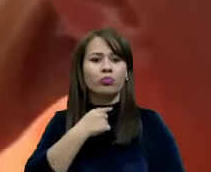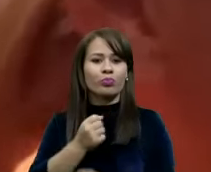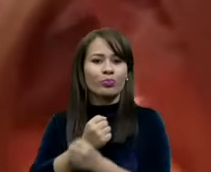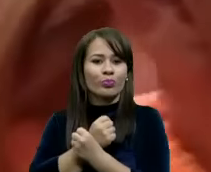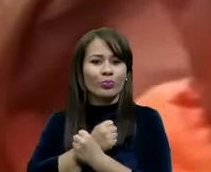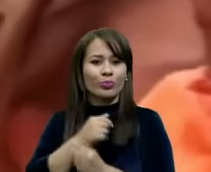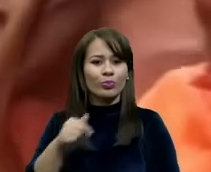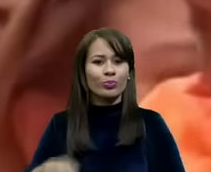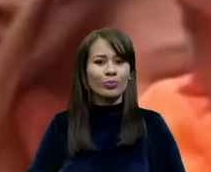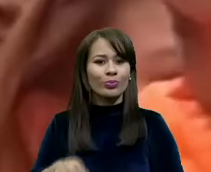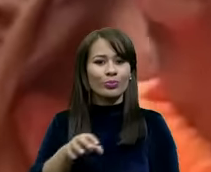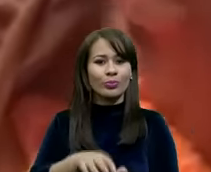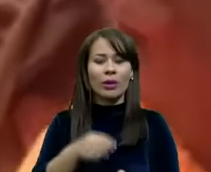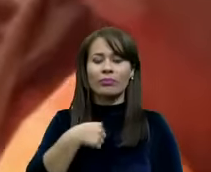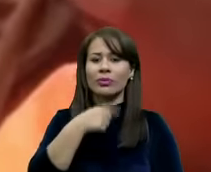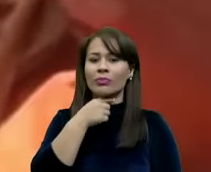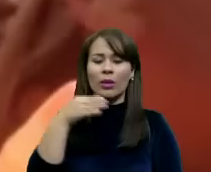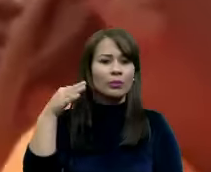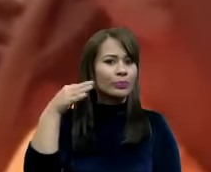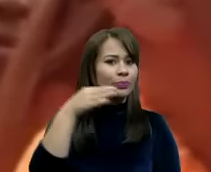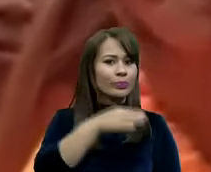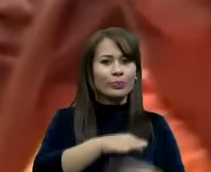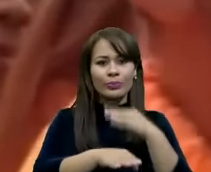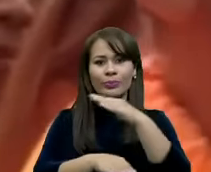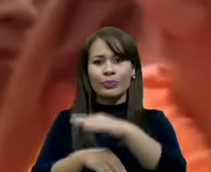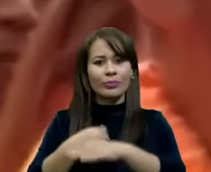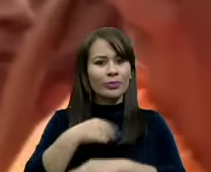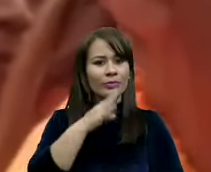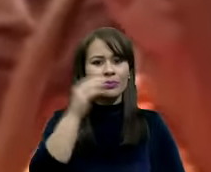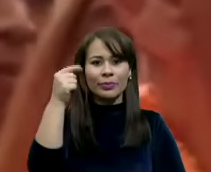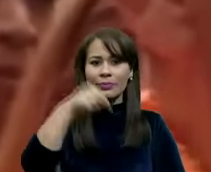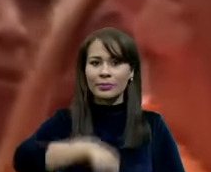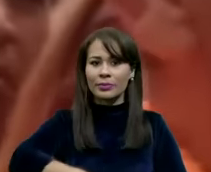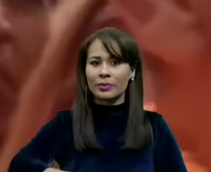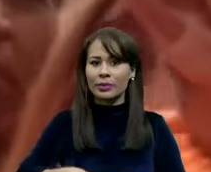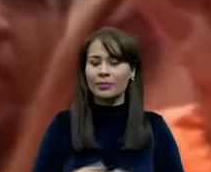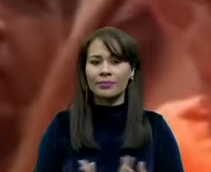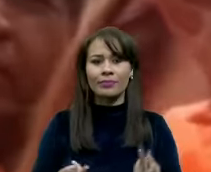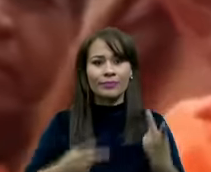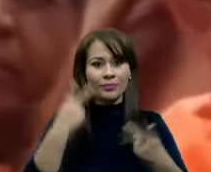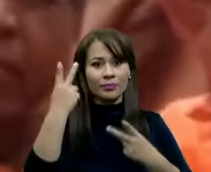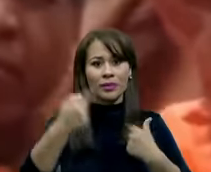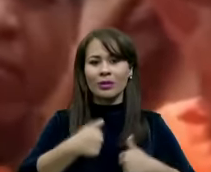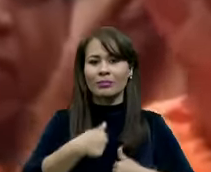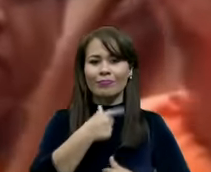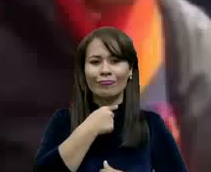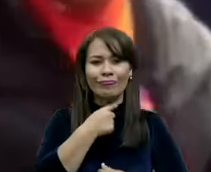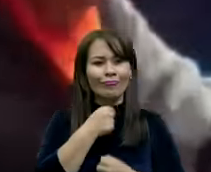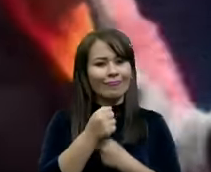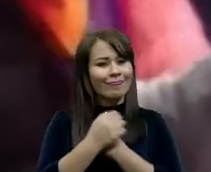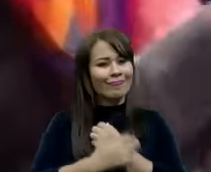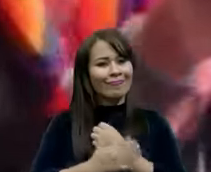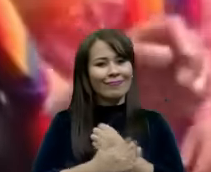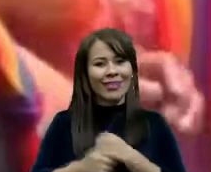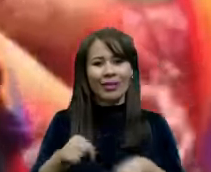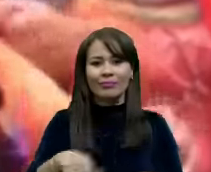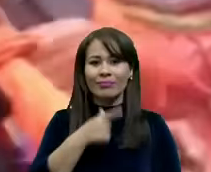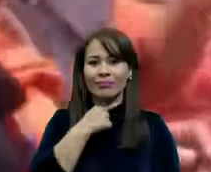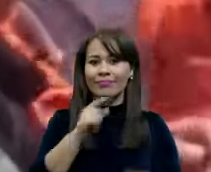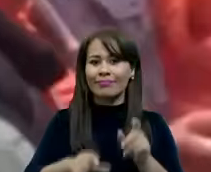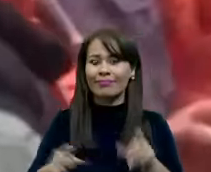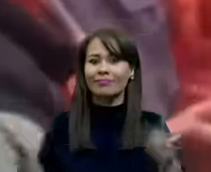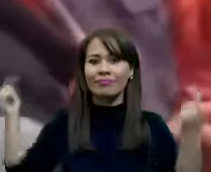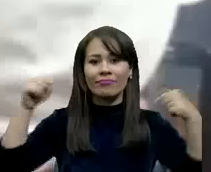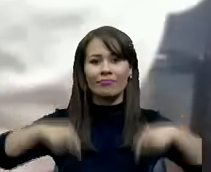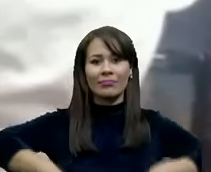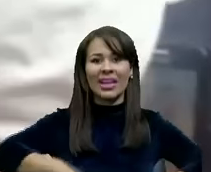soy un hombre de frontera y por supuesto cada vez que puedo venir acá lo hago con mucho cariño. Aquí también el candidato para